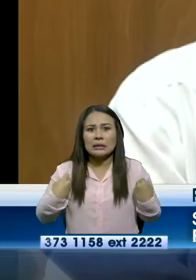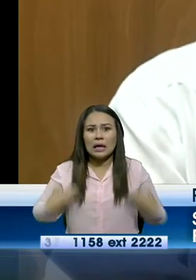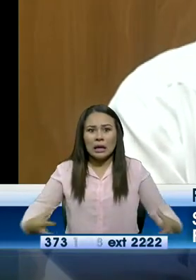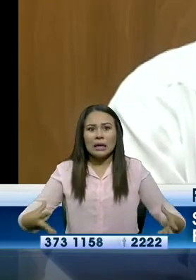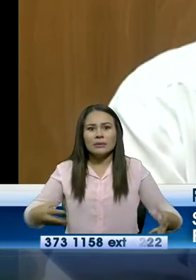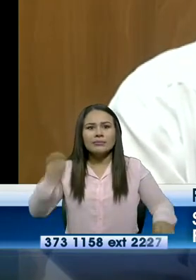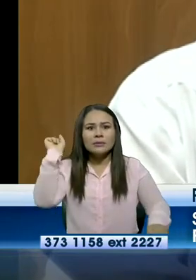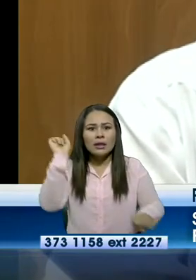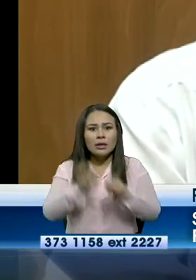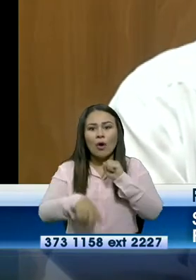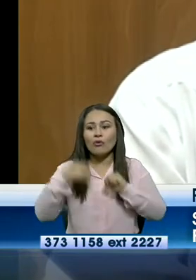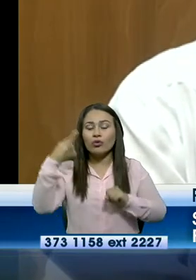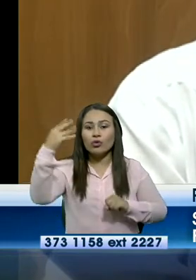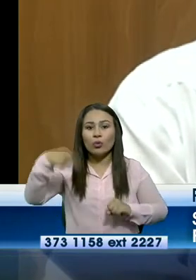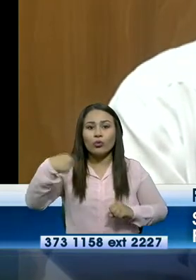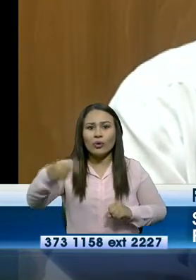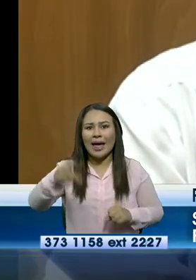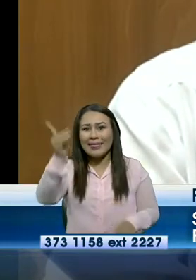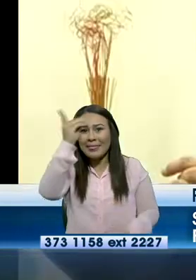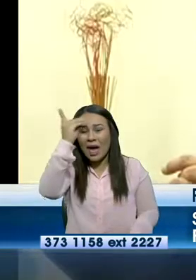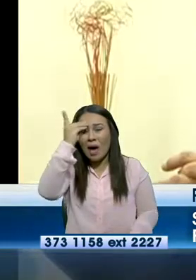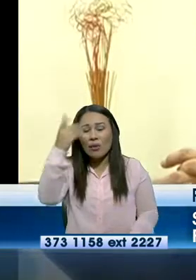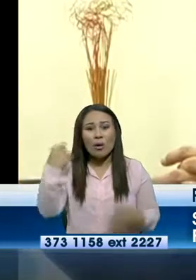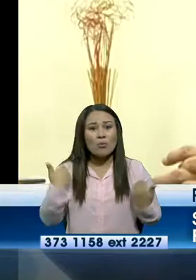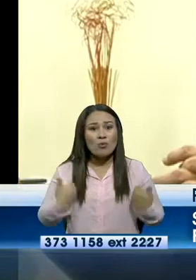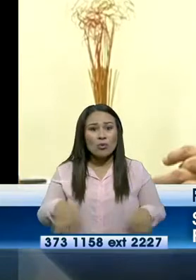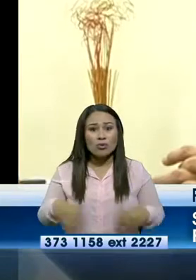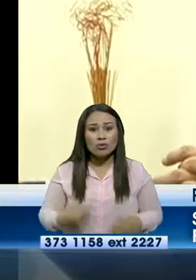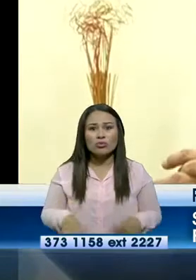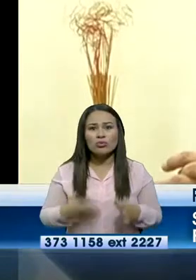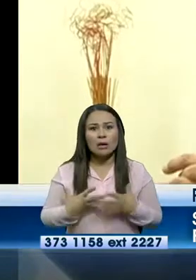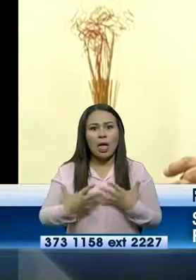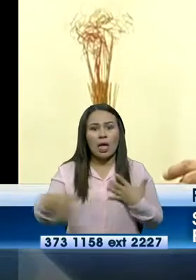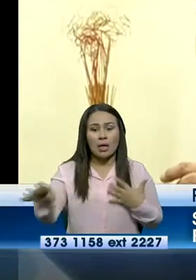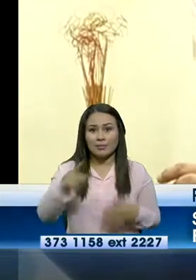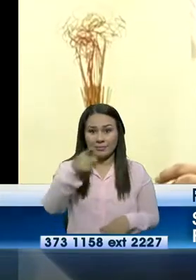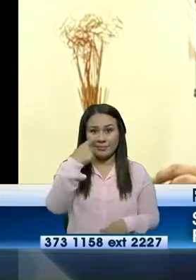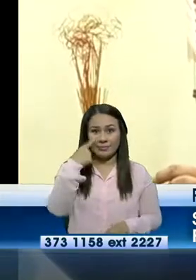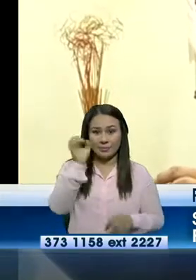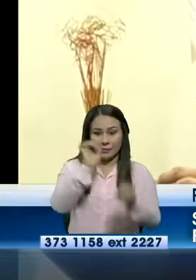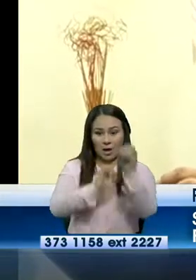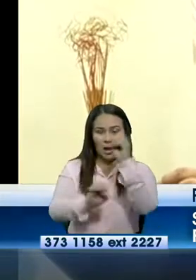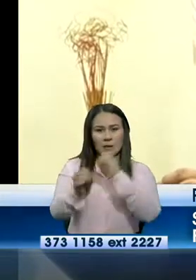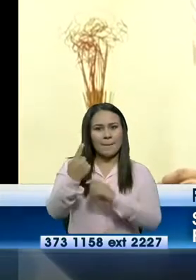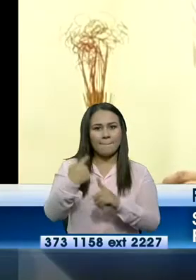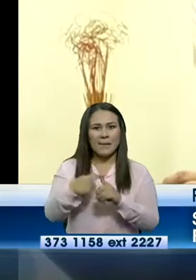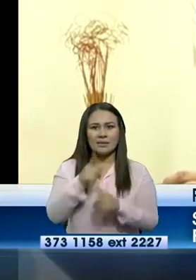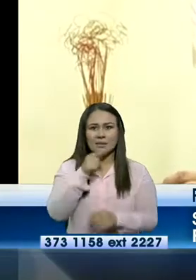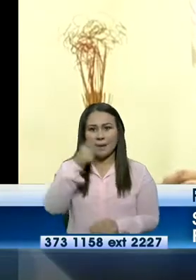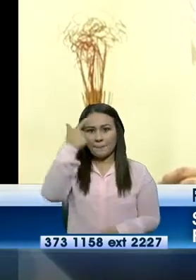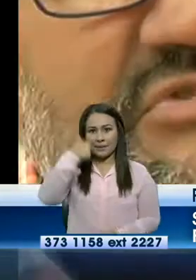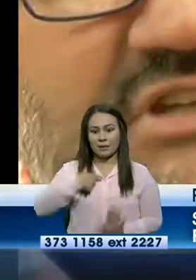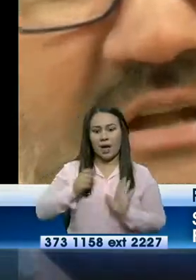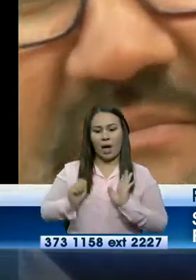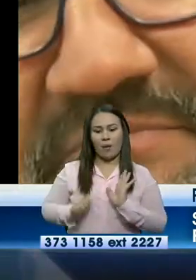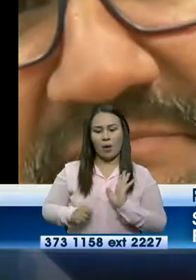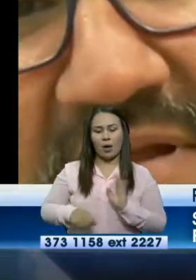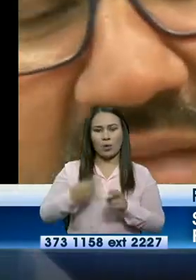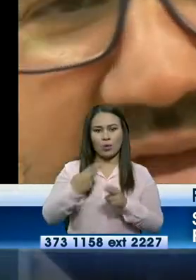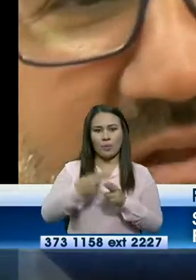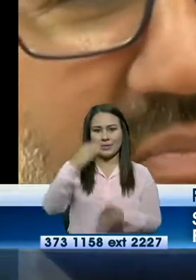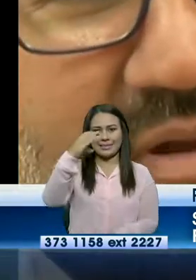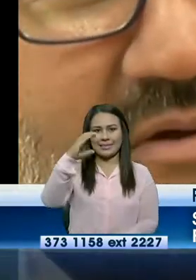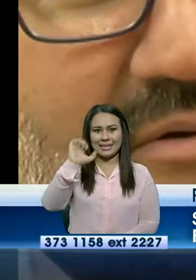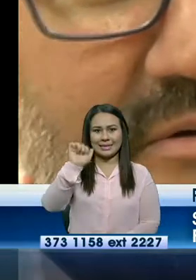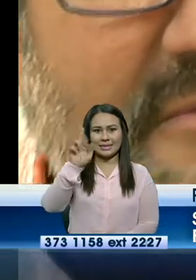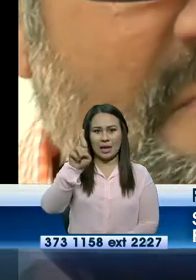futuras generaciones con un endeudamiento agresivo. Aquello, sin embargo, es observado con suma cautela por el jurista Julio César Cueva.